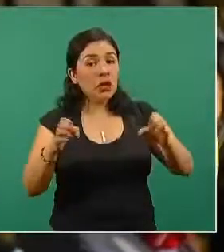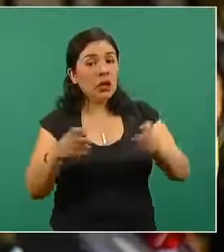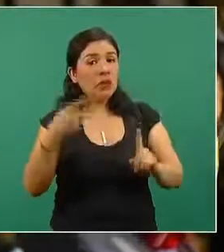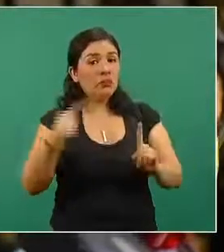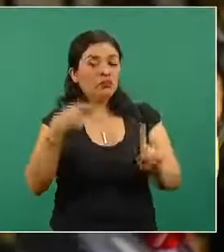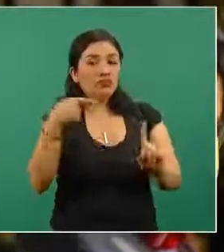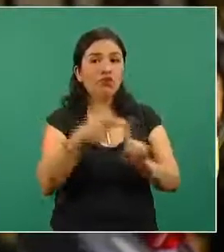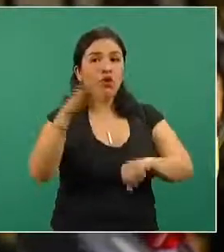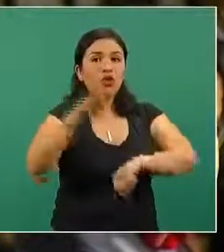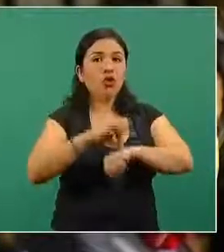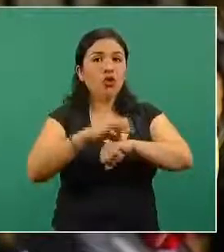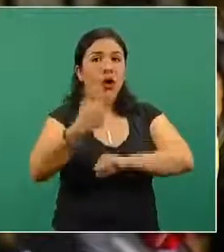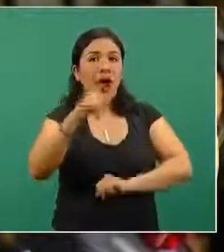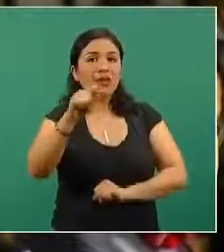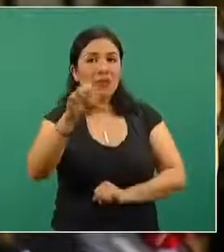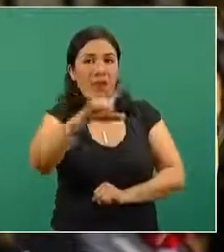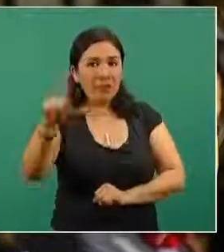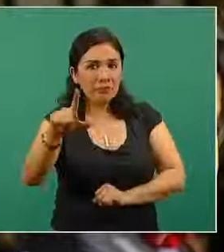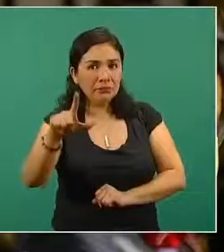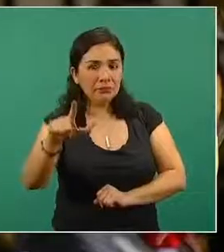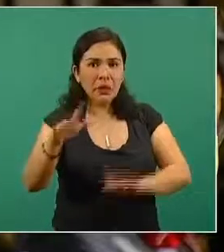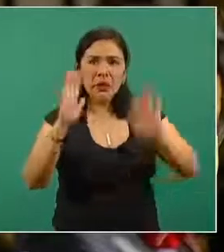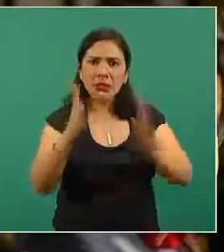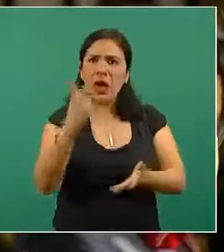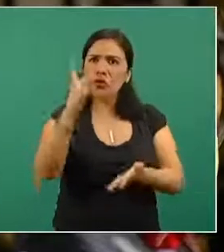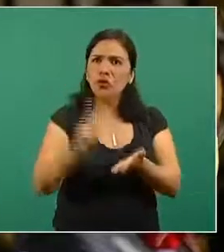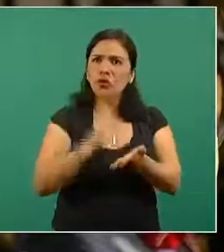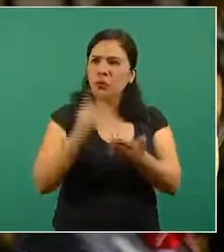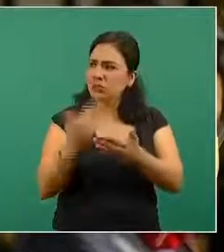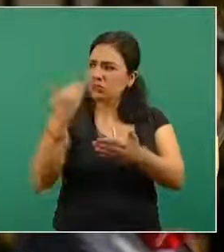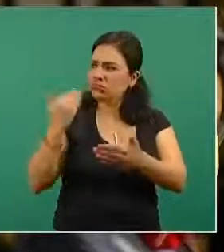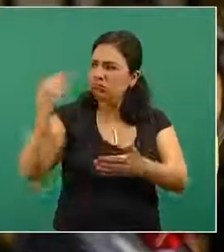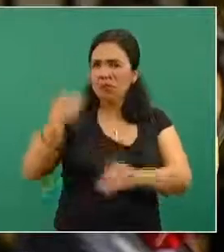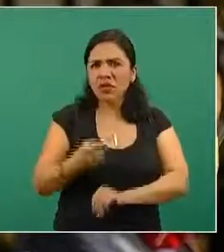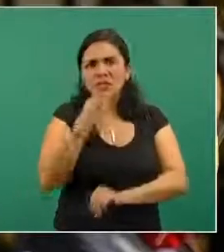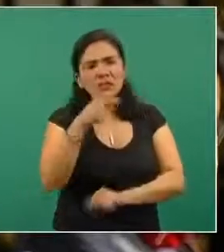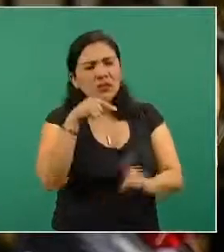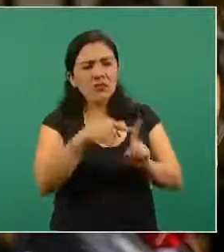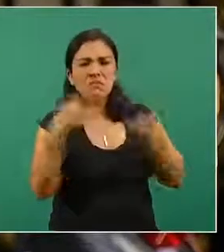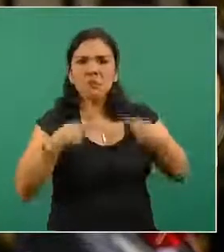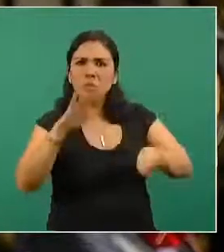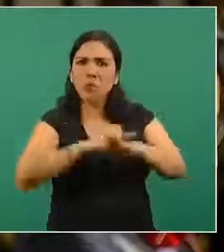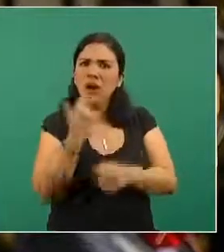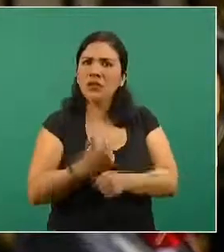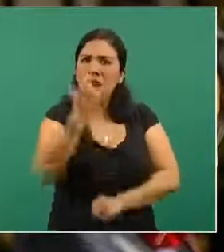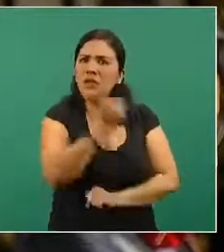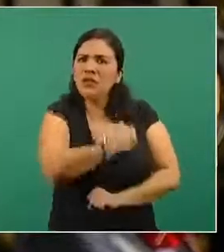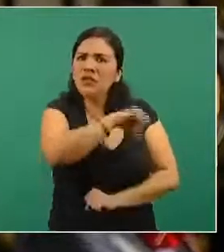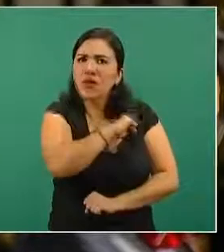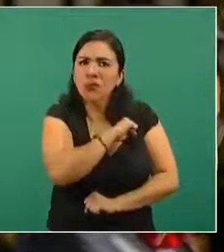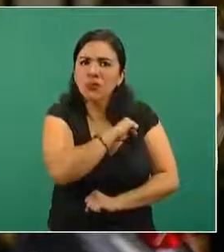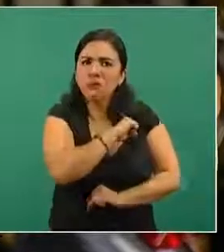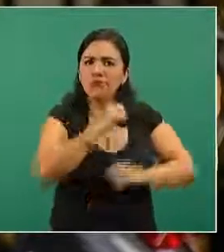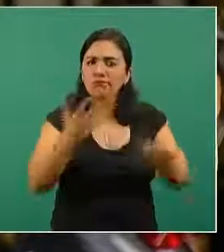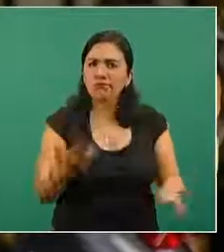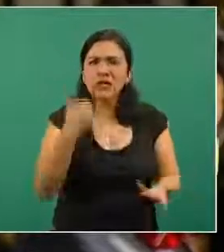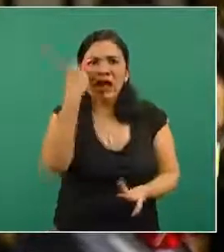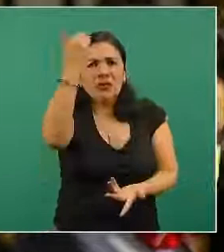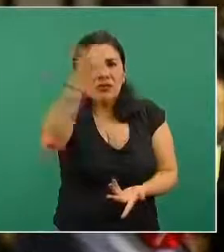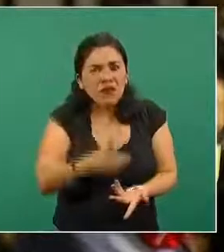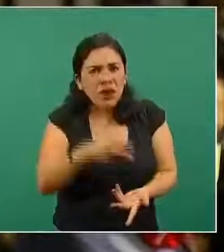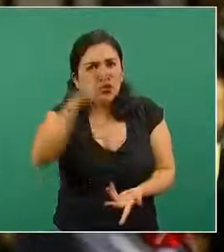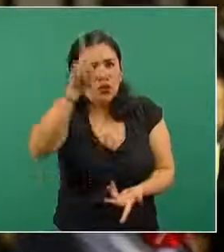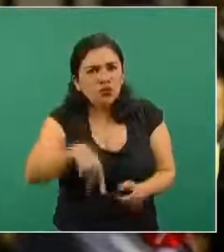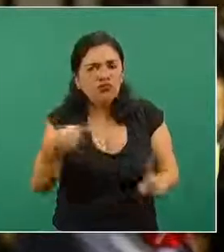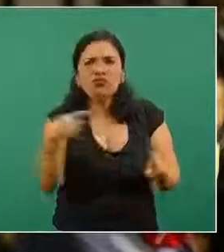Hugo López-Gatell. Es la segunda vez en la semana que se ha manejado un supuesto agravamiento de la salud del doctor. Queremos saber